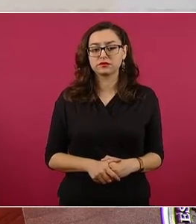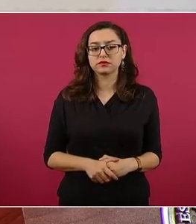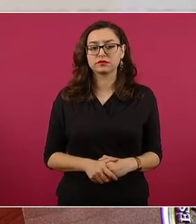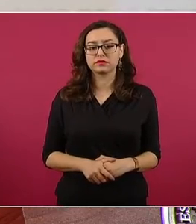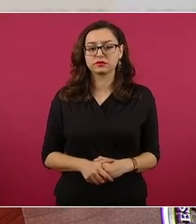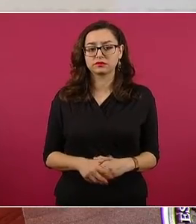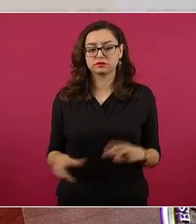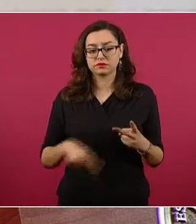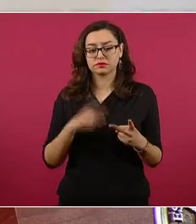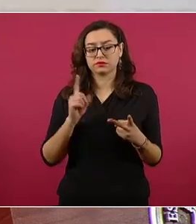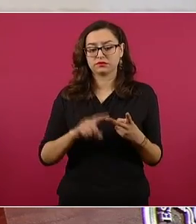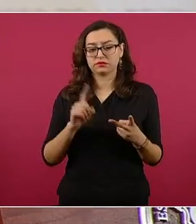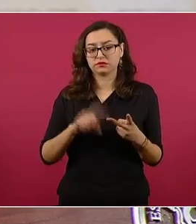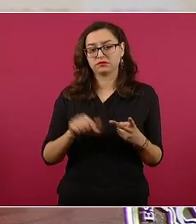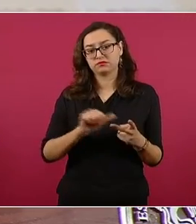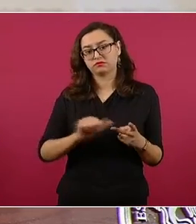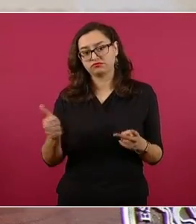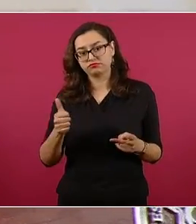forraje,